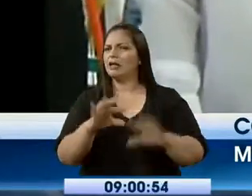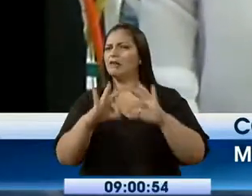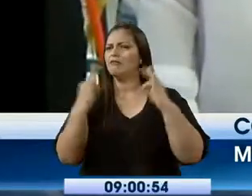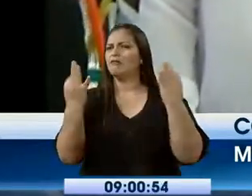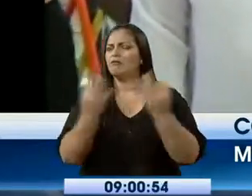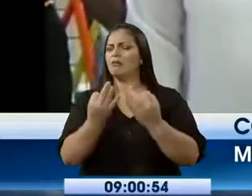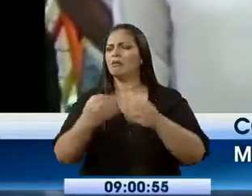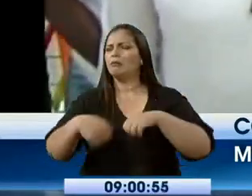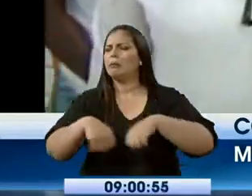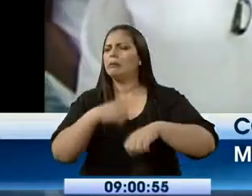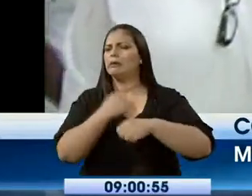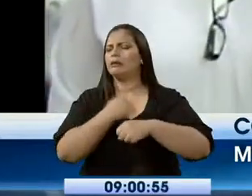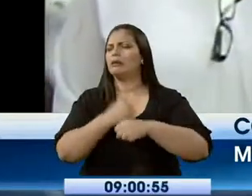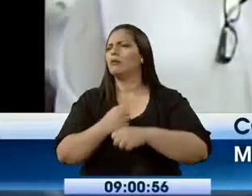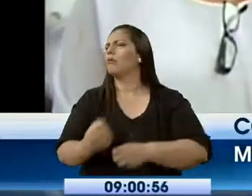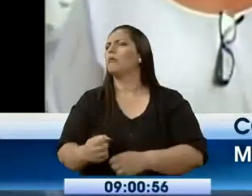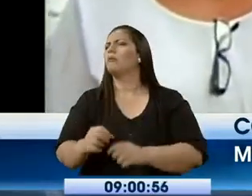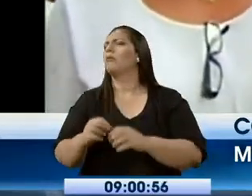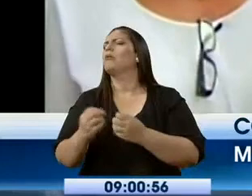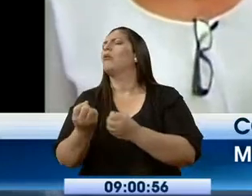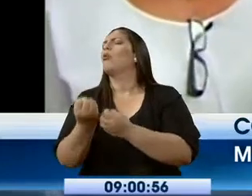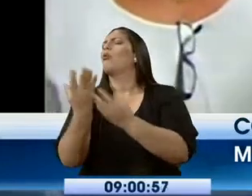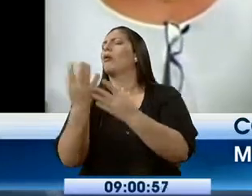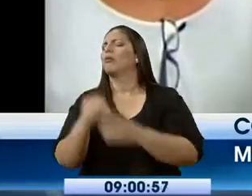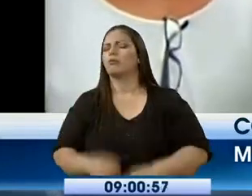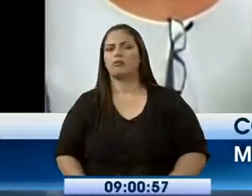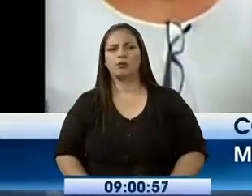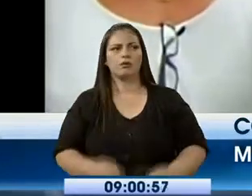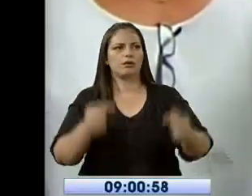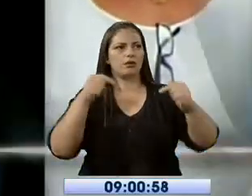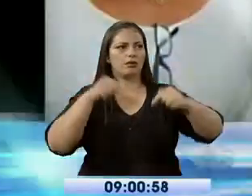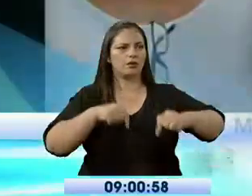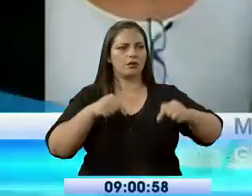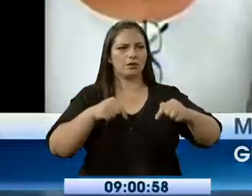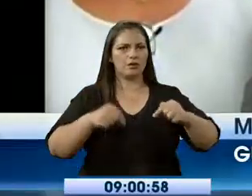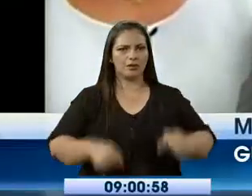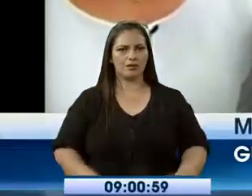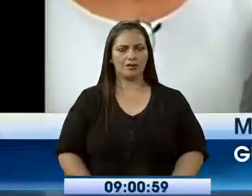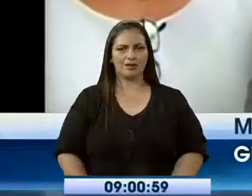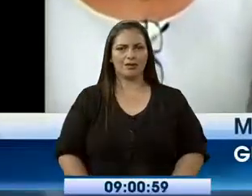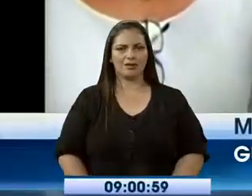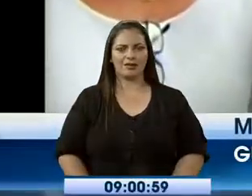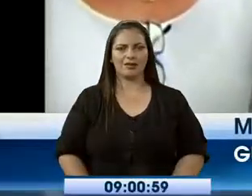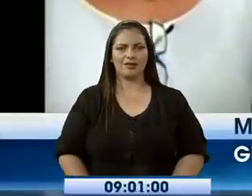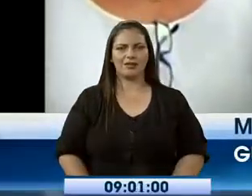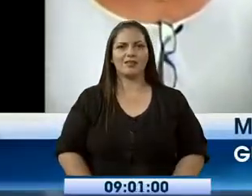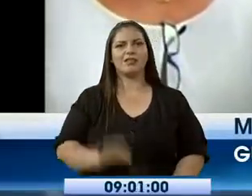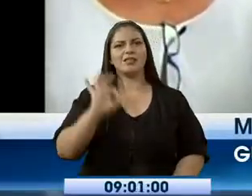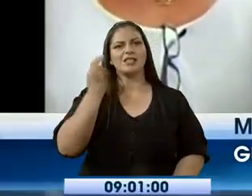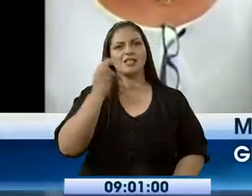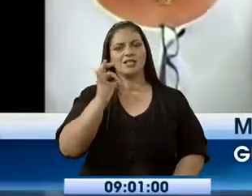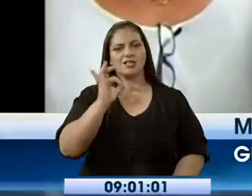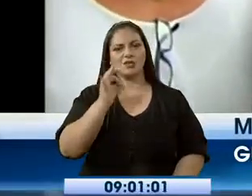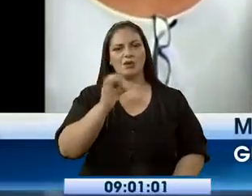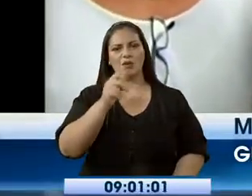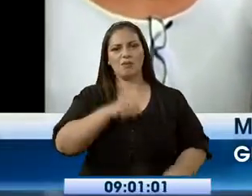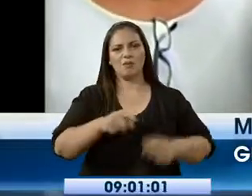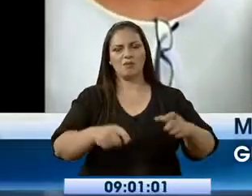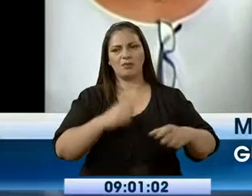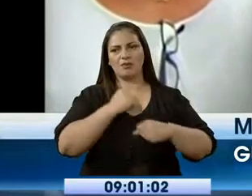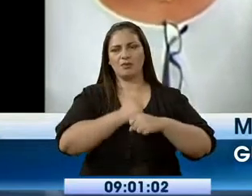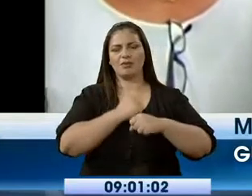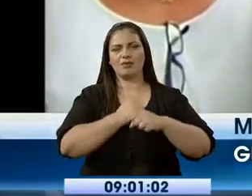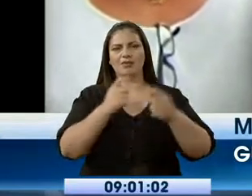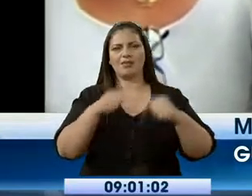participamos 19 personas. 19 familias, digamos, porque sí, son de grandes a chicos aquí. Así es. Oiga,